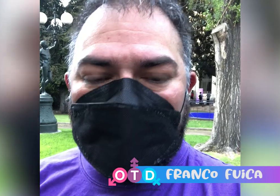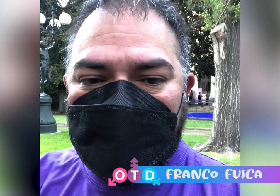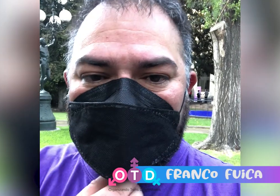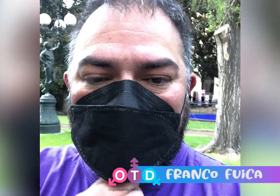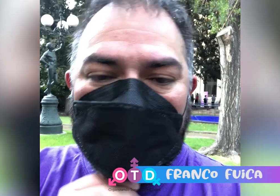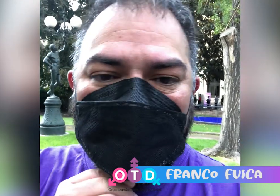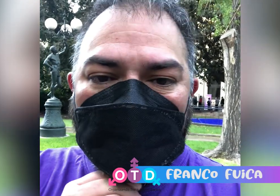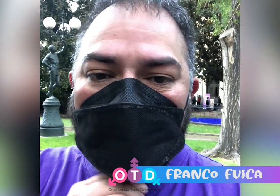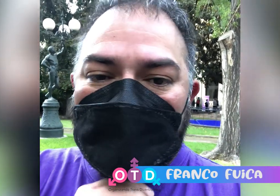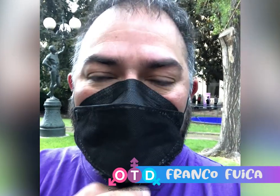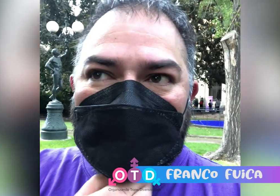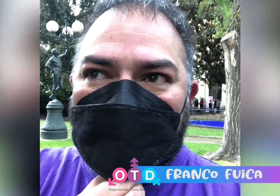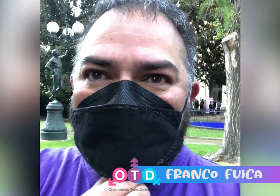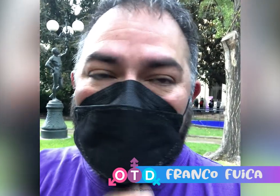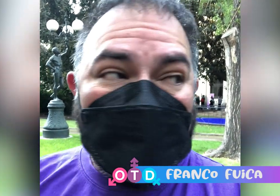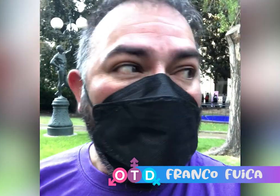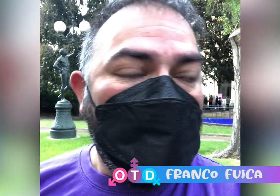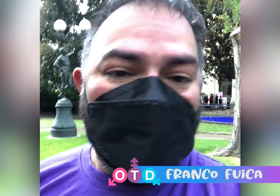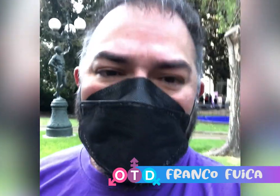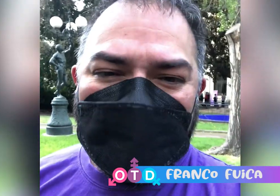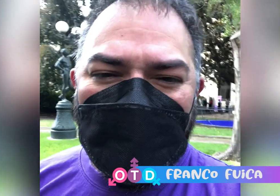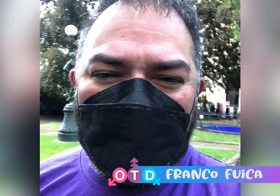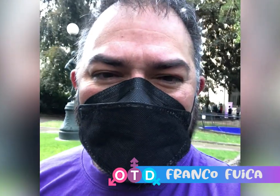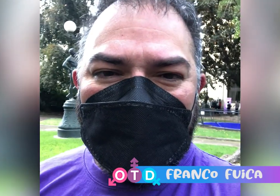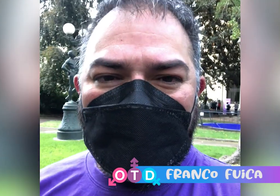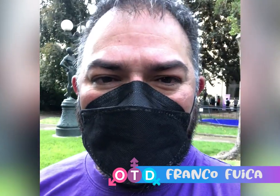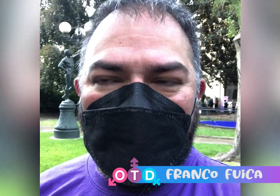trans, que constantemente nos piden